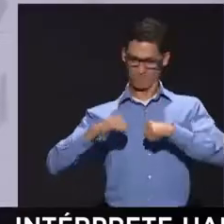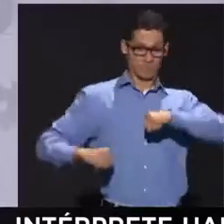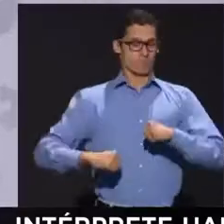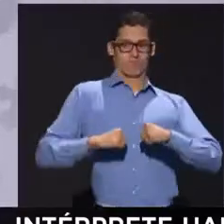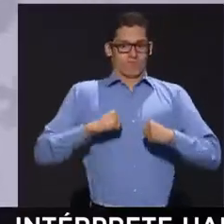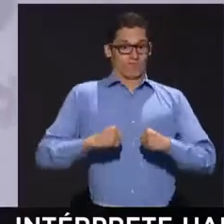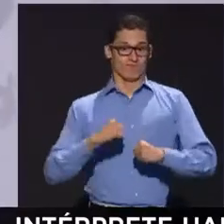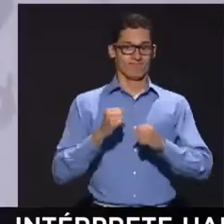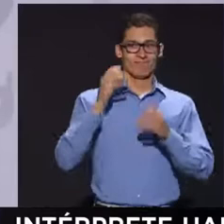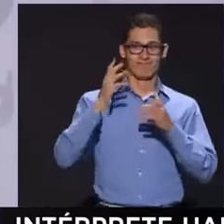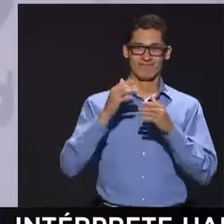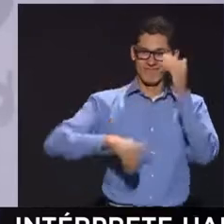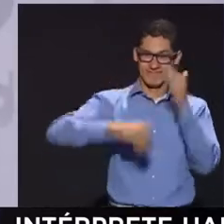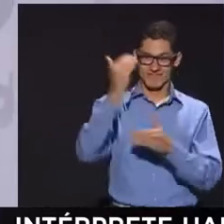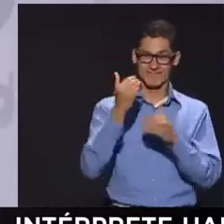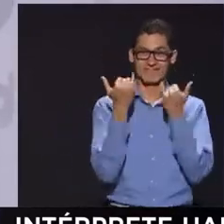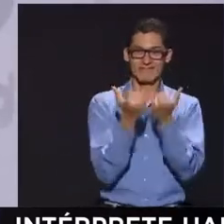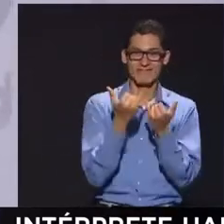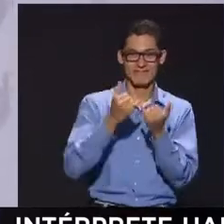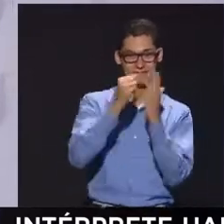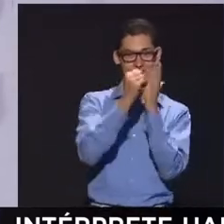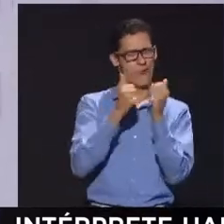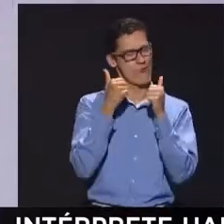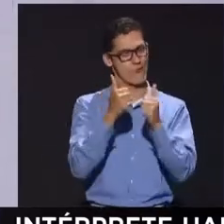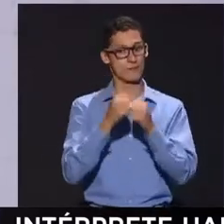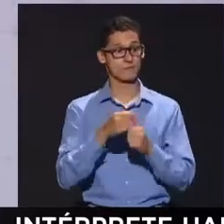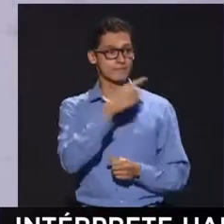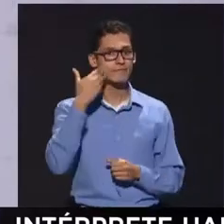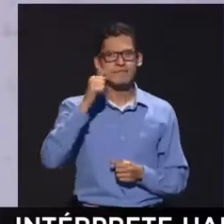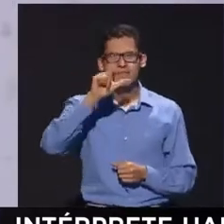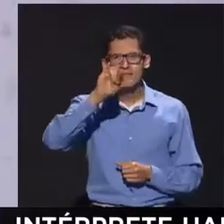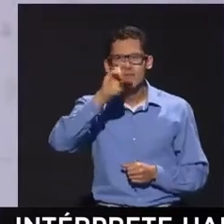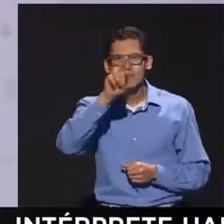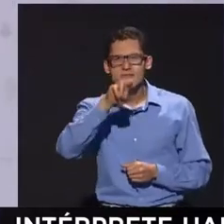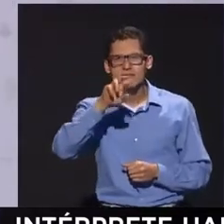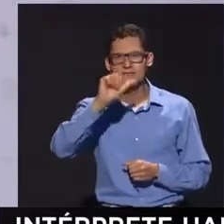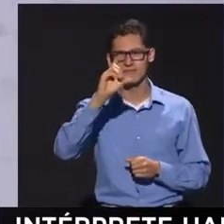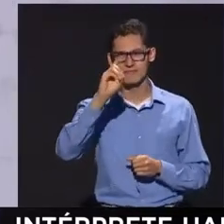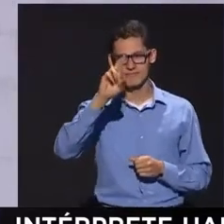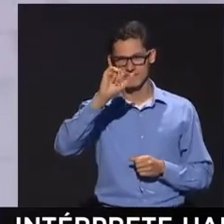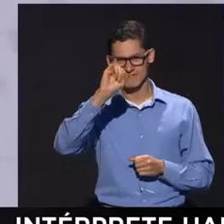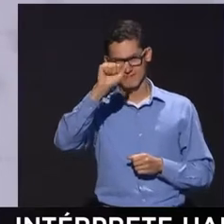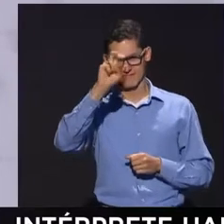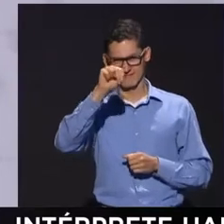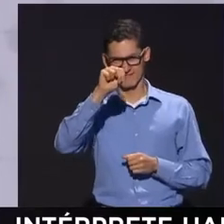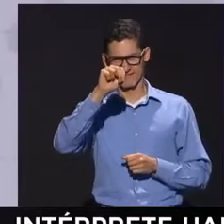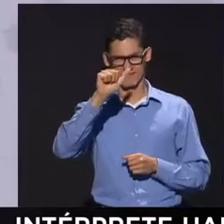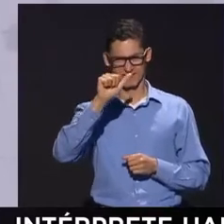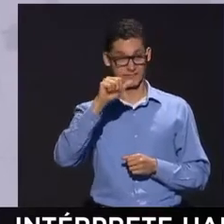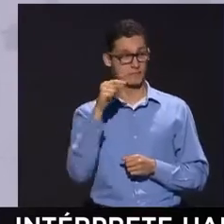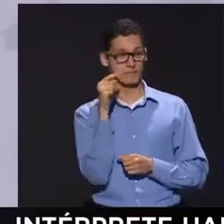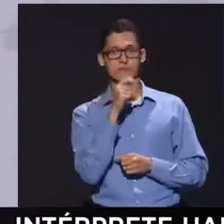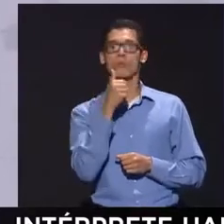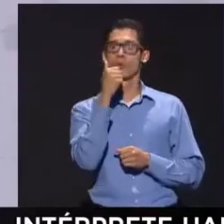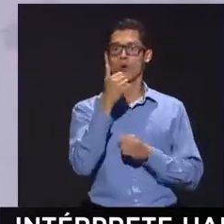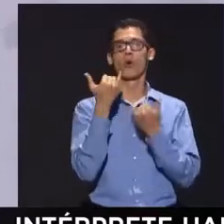la energía y también tengo entendido que Luz Adriana nos tiene preparada una actividad para poder comprender mejor este tema